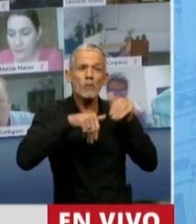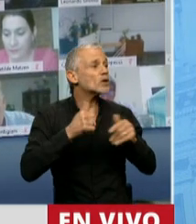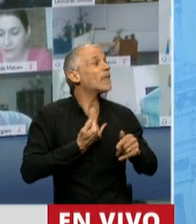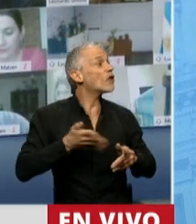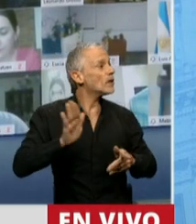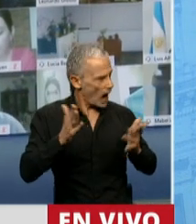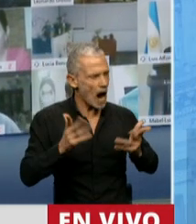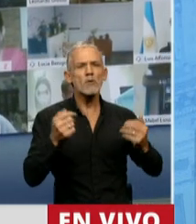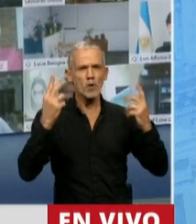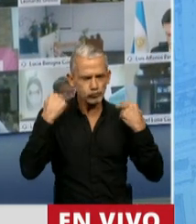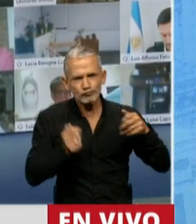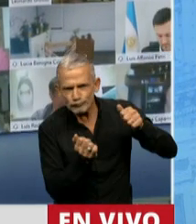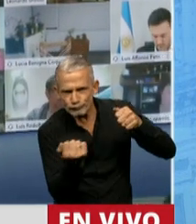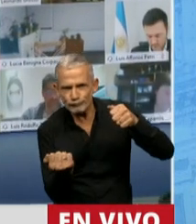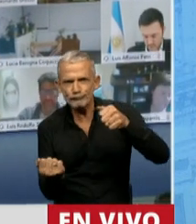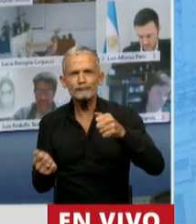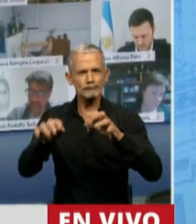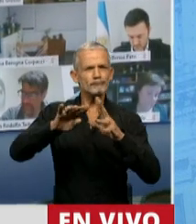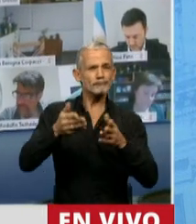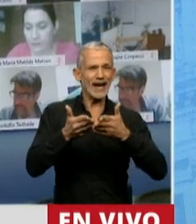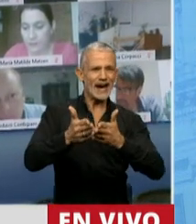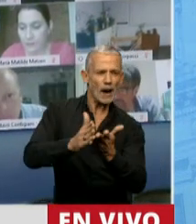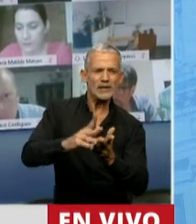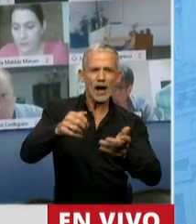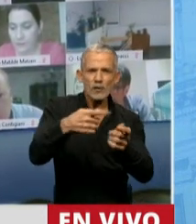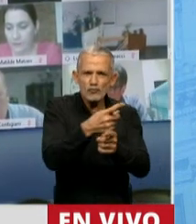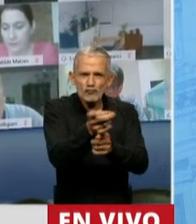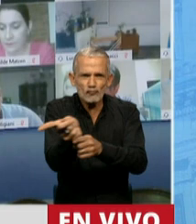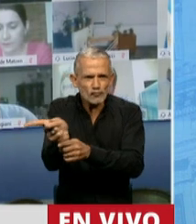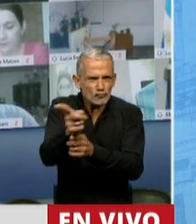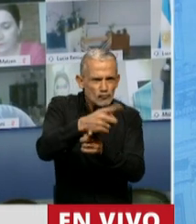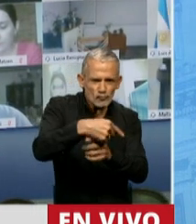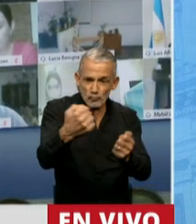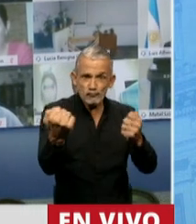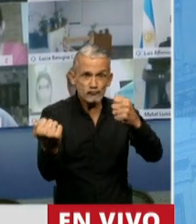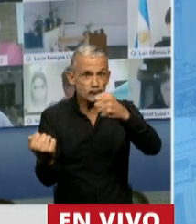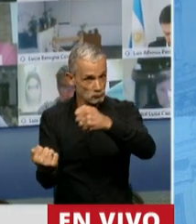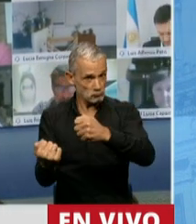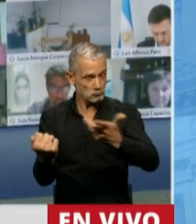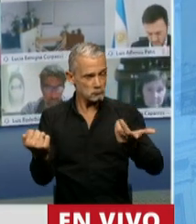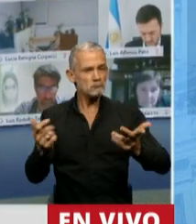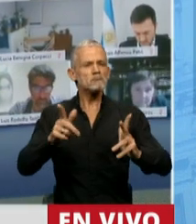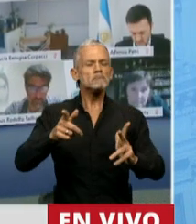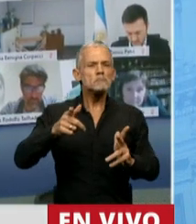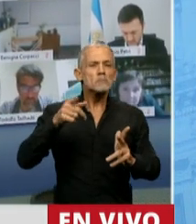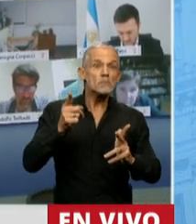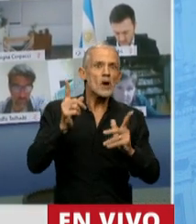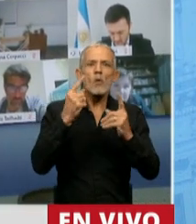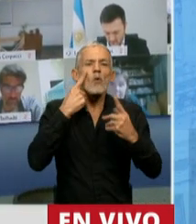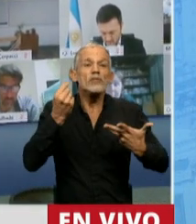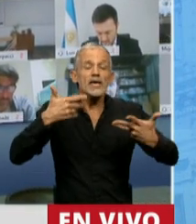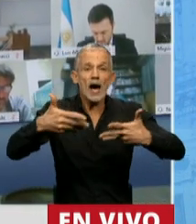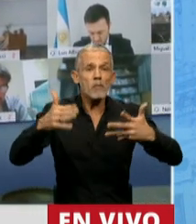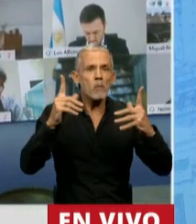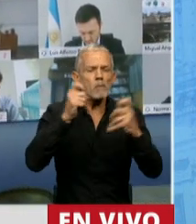y y bueno entonces el capitán no es muy popular eh Hasta que un día tienen un problema